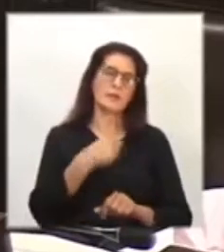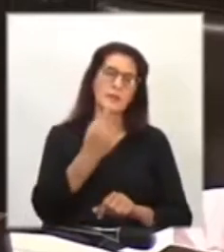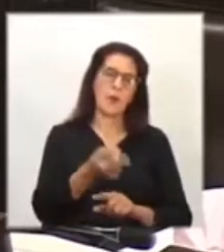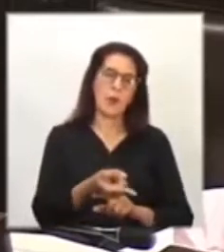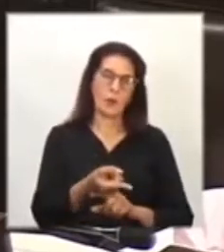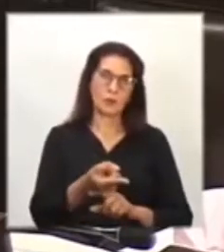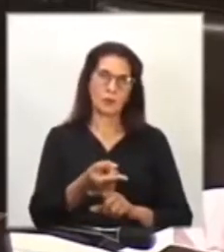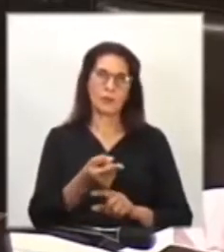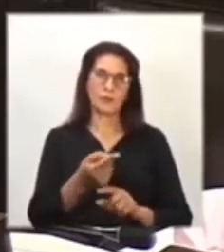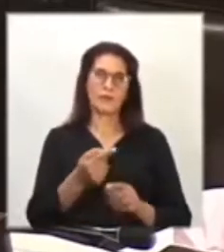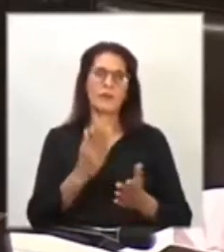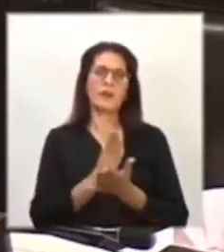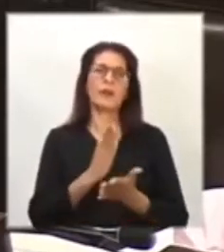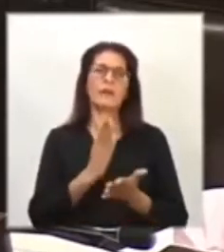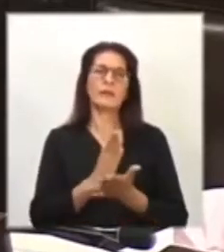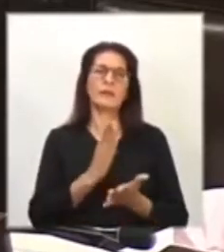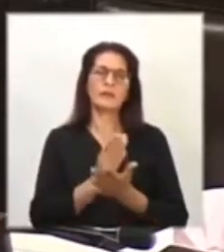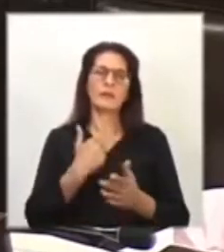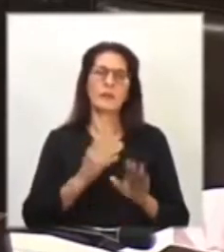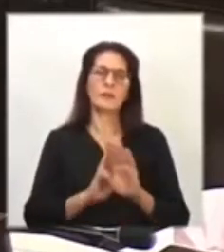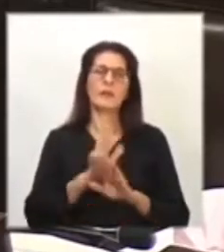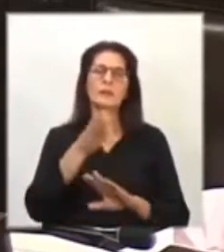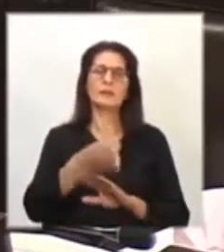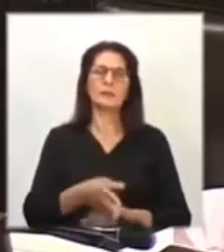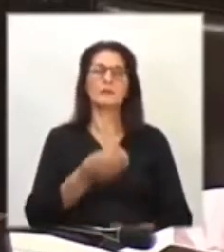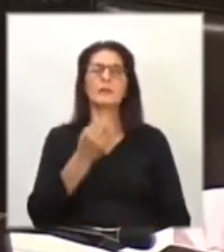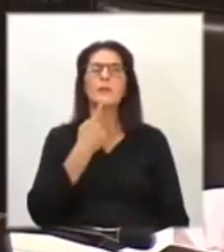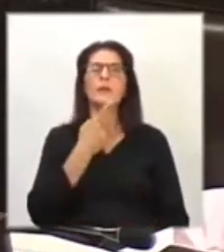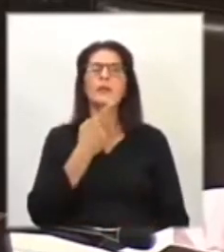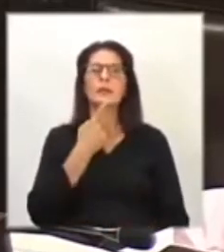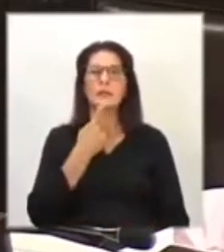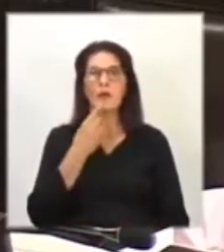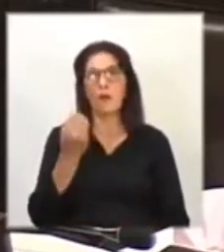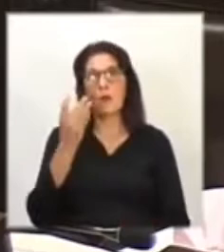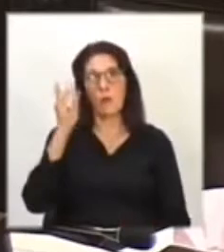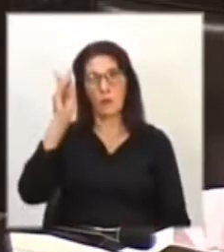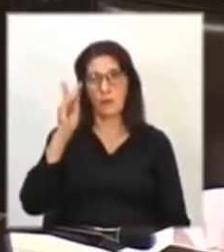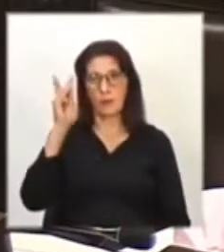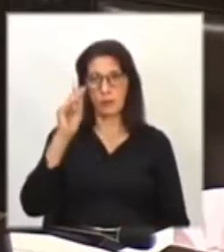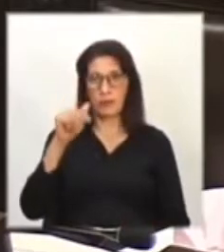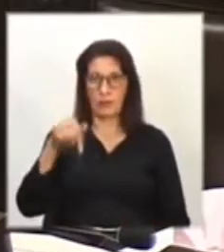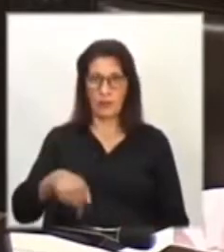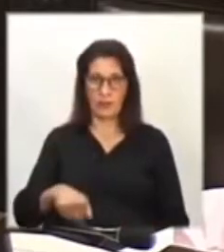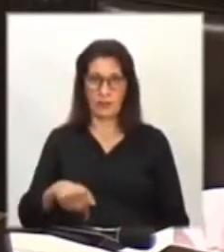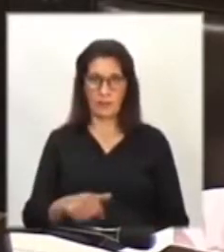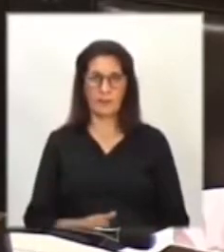entre otras cosas, en nuestro derecho a la participación política como parlamentarios y parlamentarias, como diputados de esta Cámara.